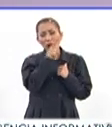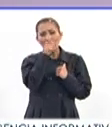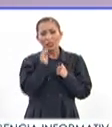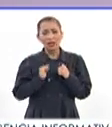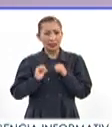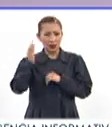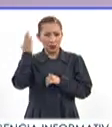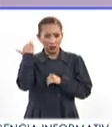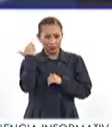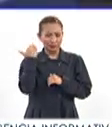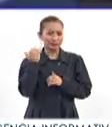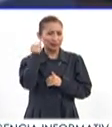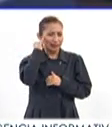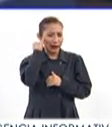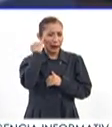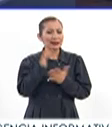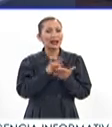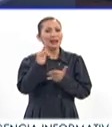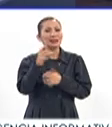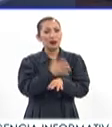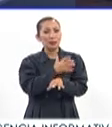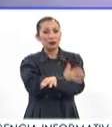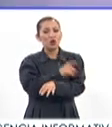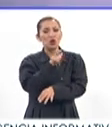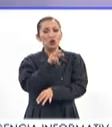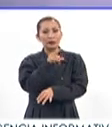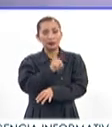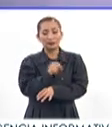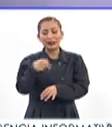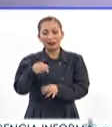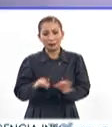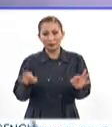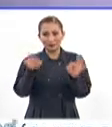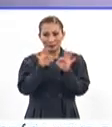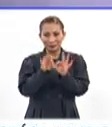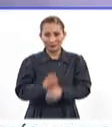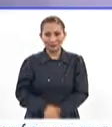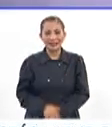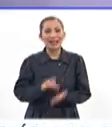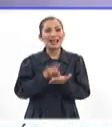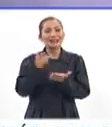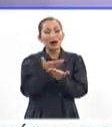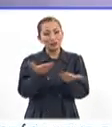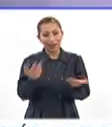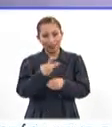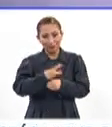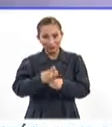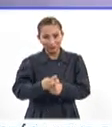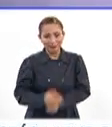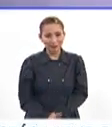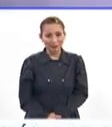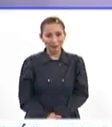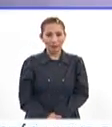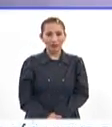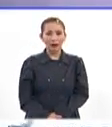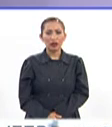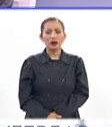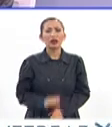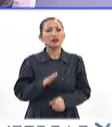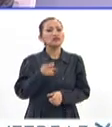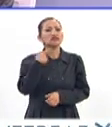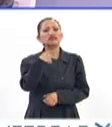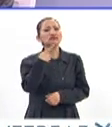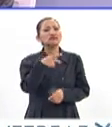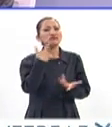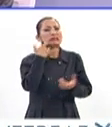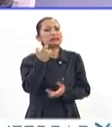originarias. Gracias por acompañarnos, Luis Arturo, pues en este importante día. Gracias a ustedes por la invitación. ¿Cuáles son los